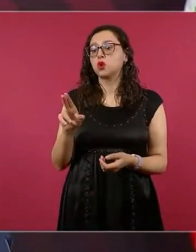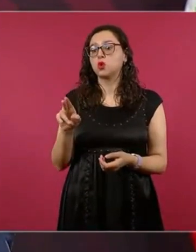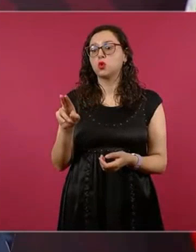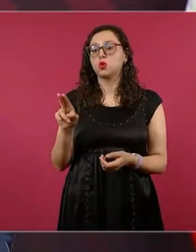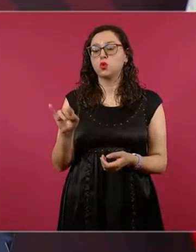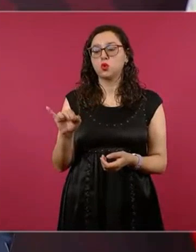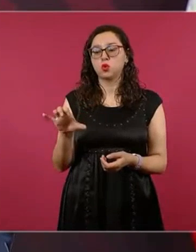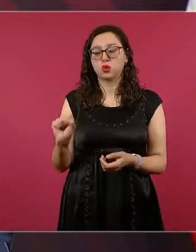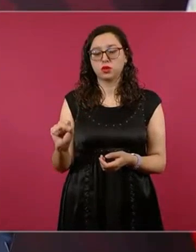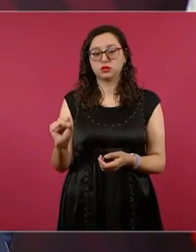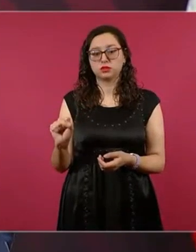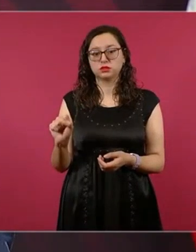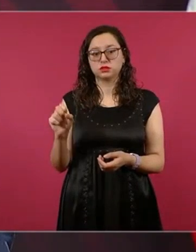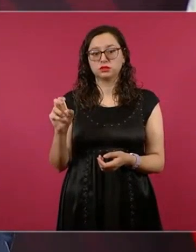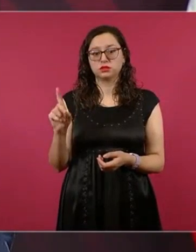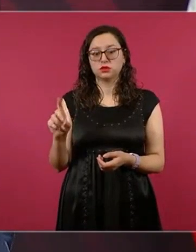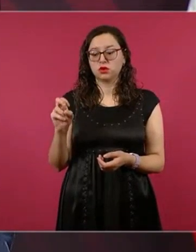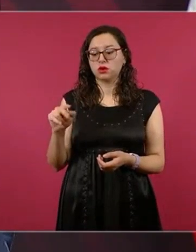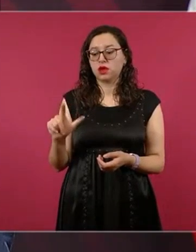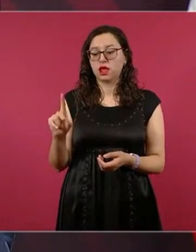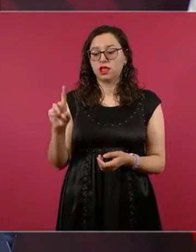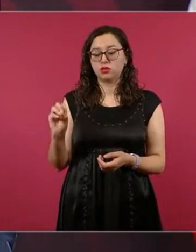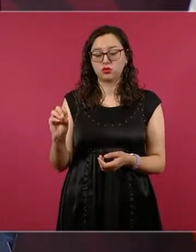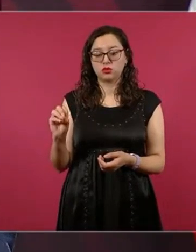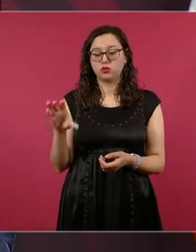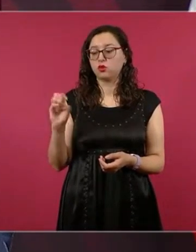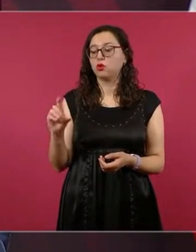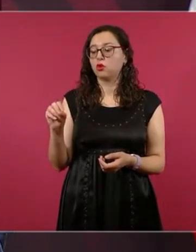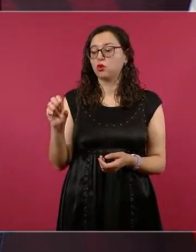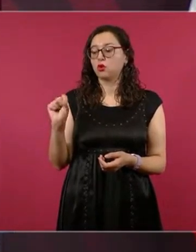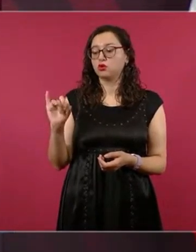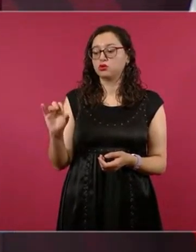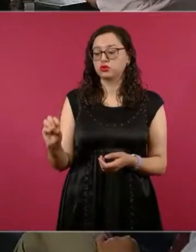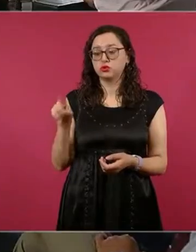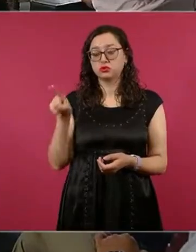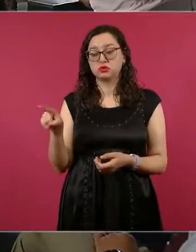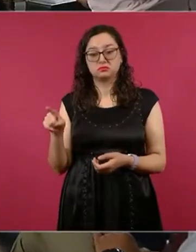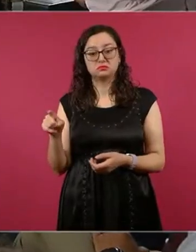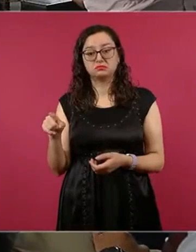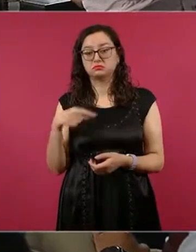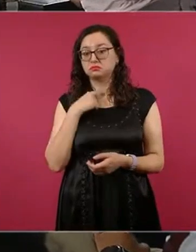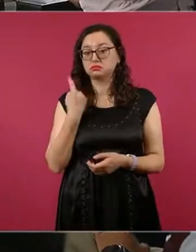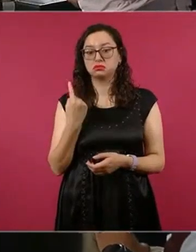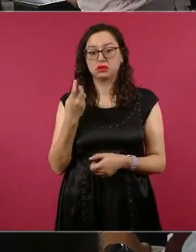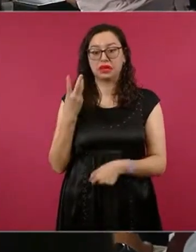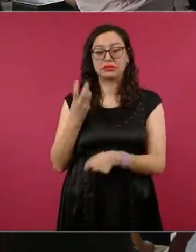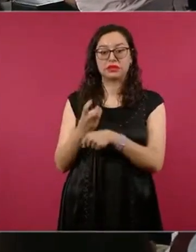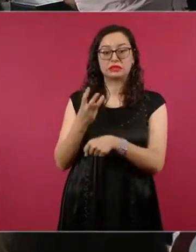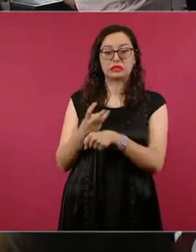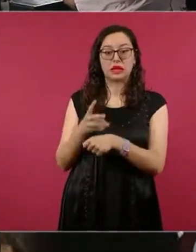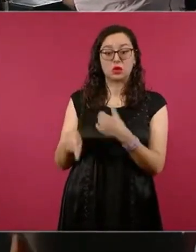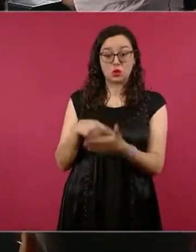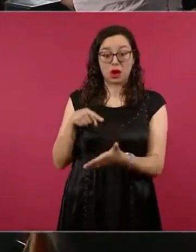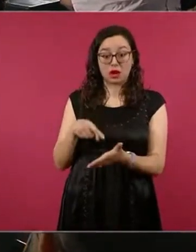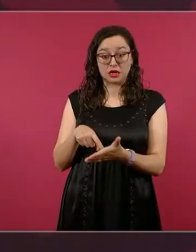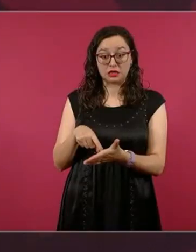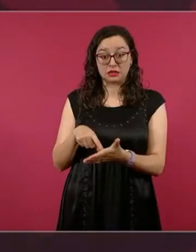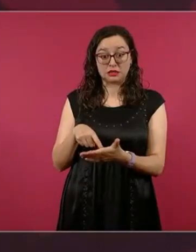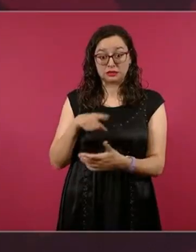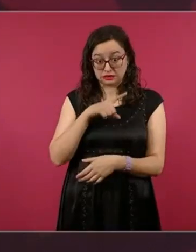en